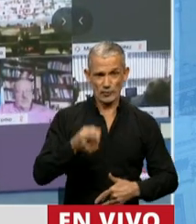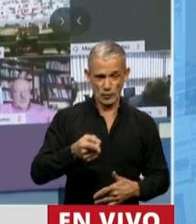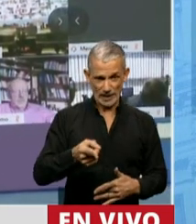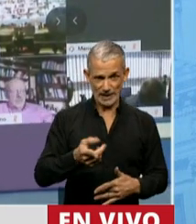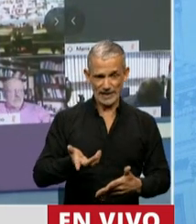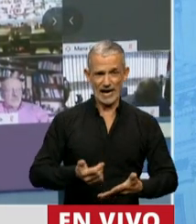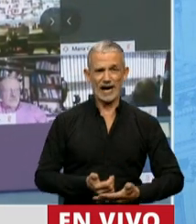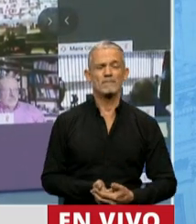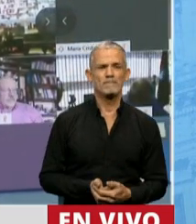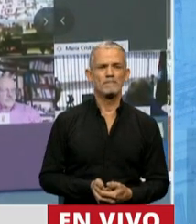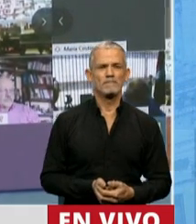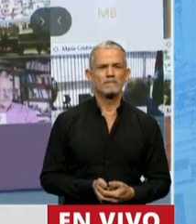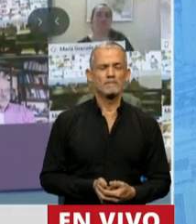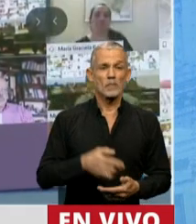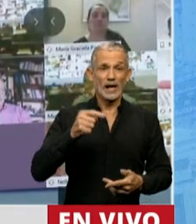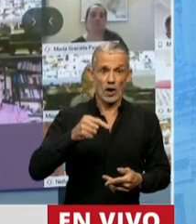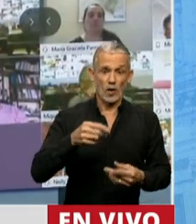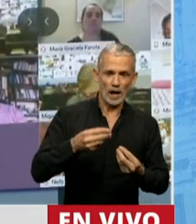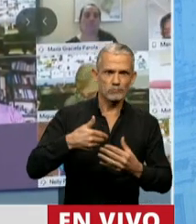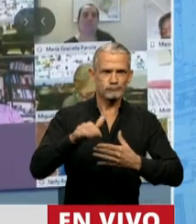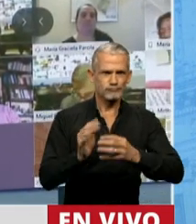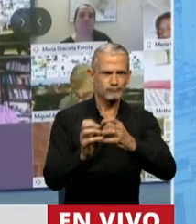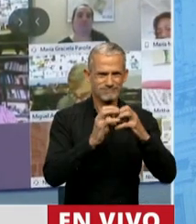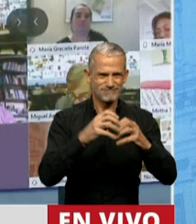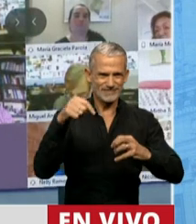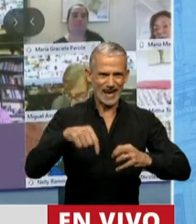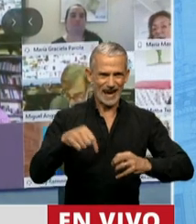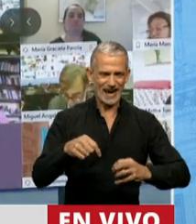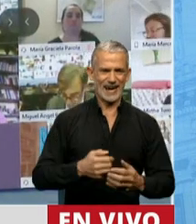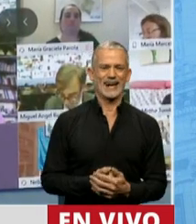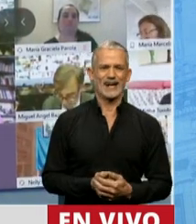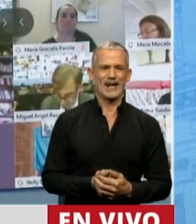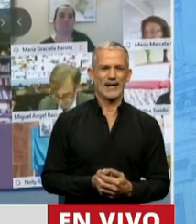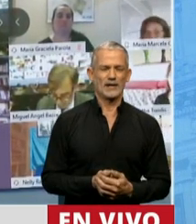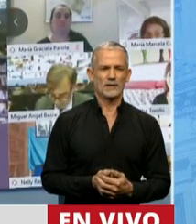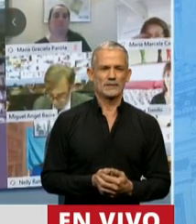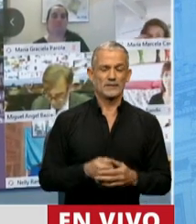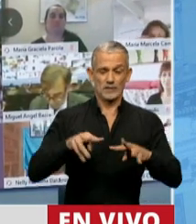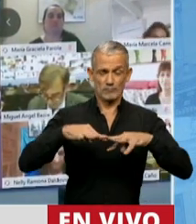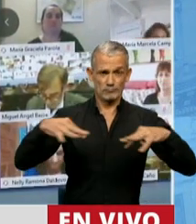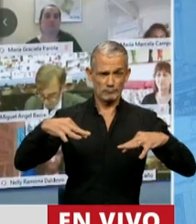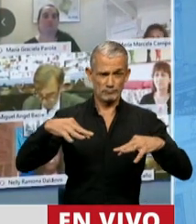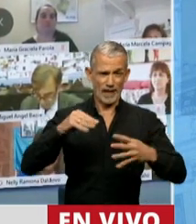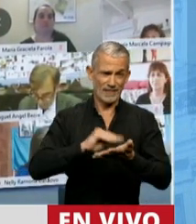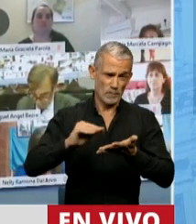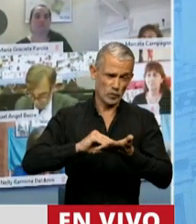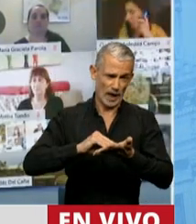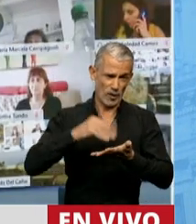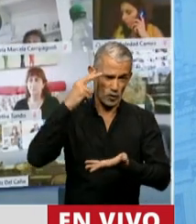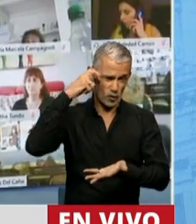poniendo a consideración este de El honorable cámara de